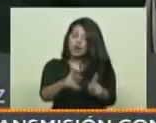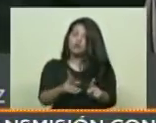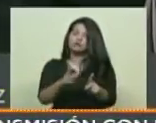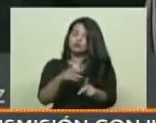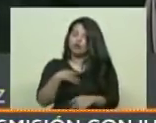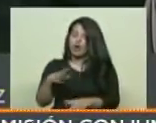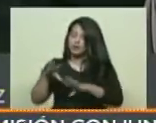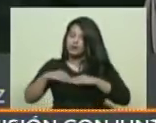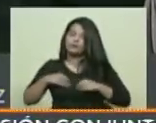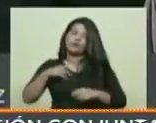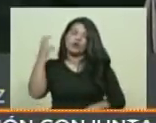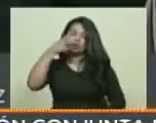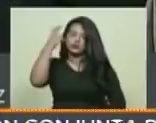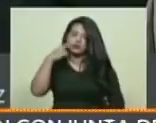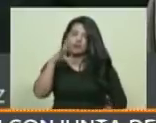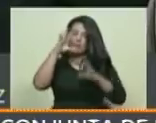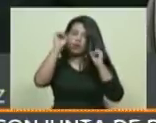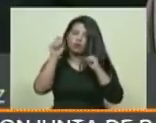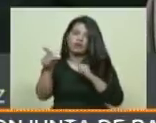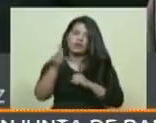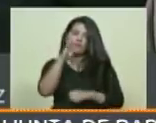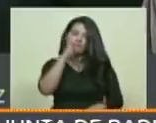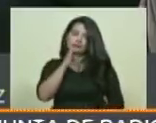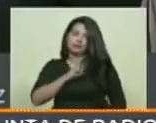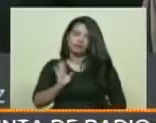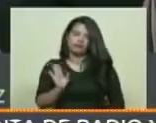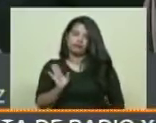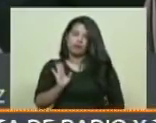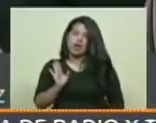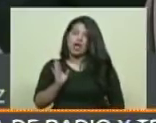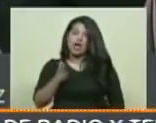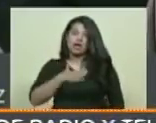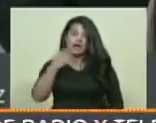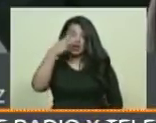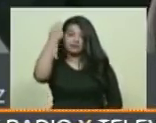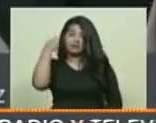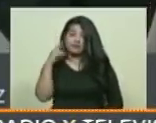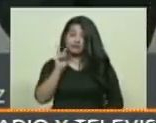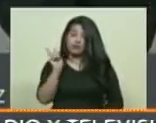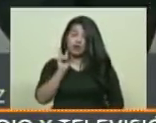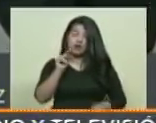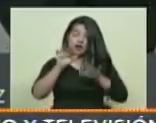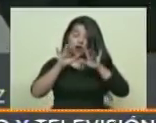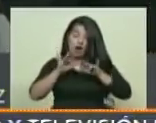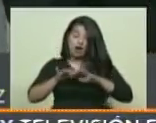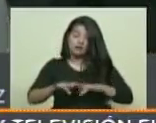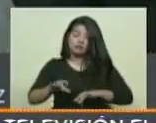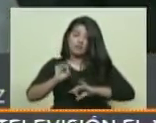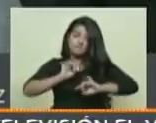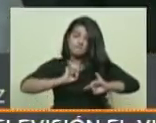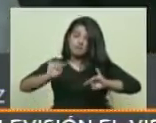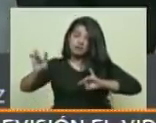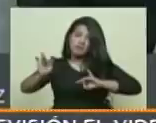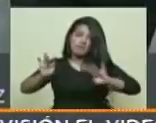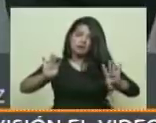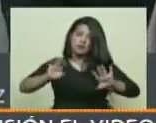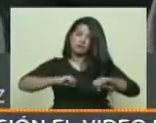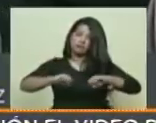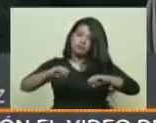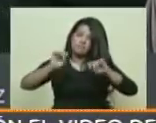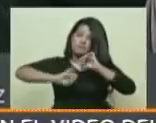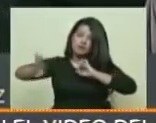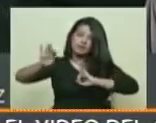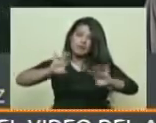el caso de este hermano país. Así que la Cancillería venezolana hará y tramitará lo conducente